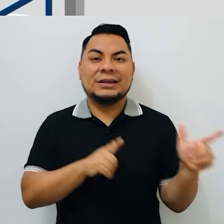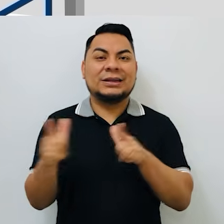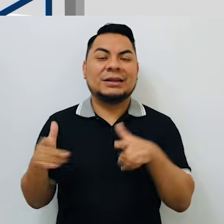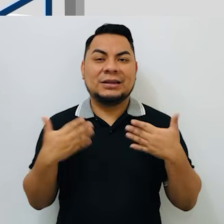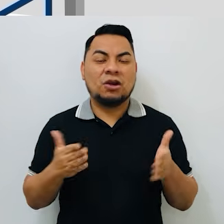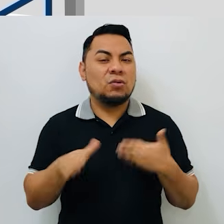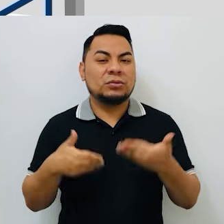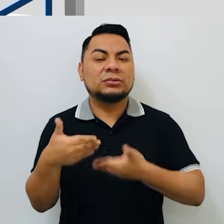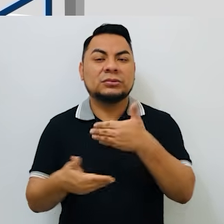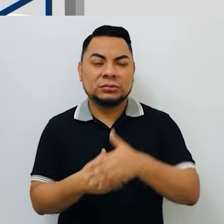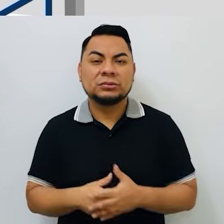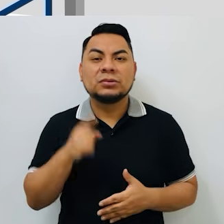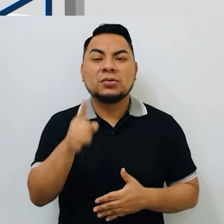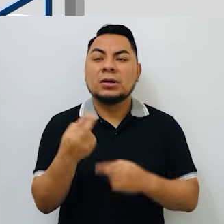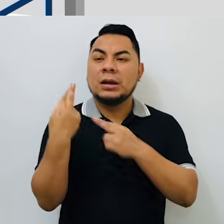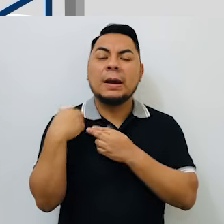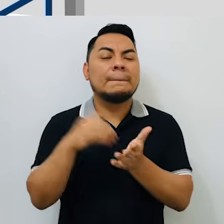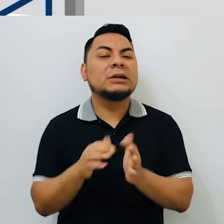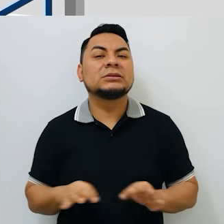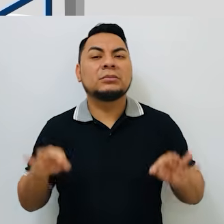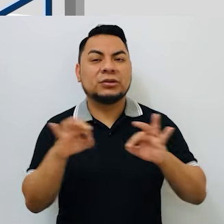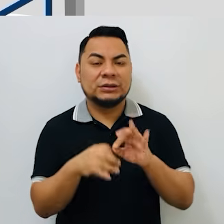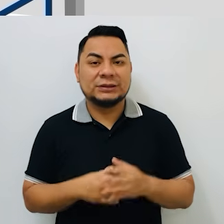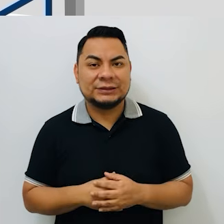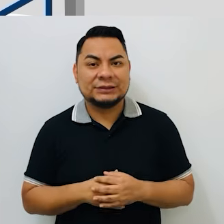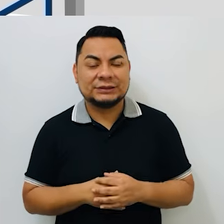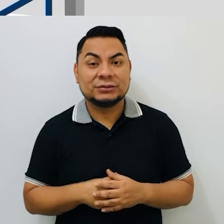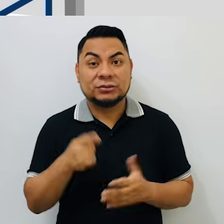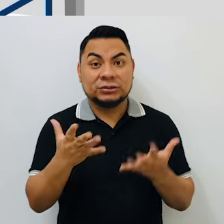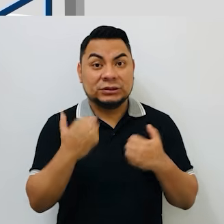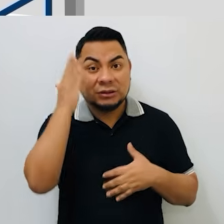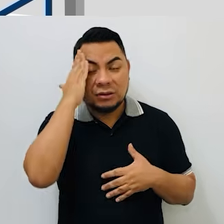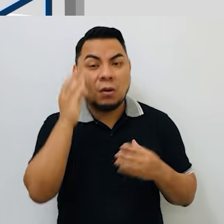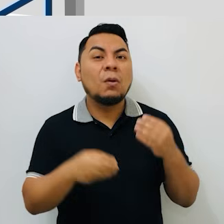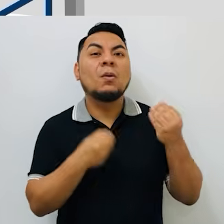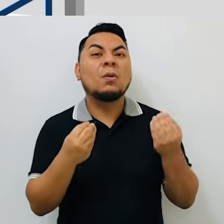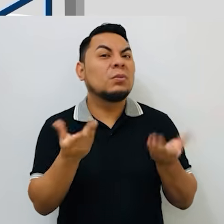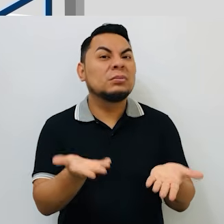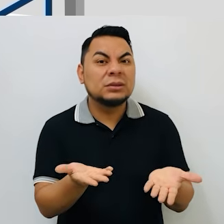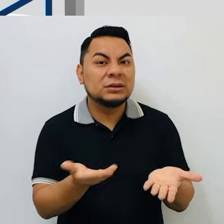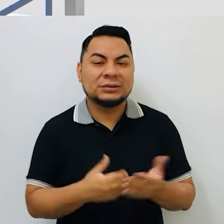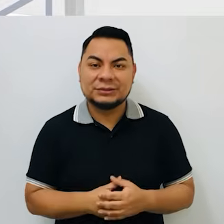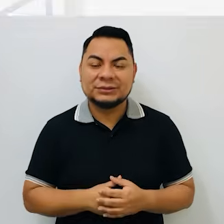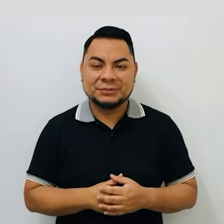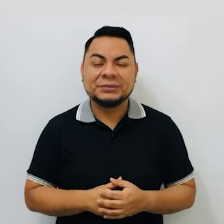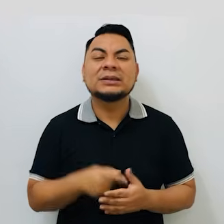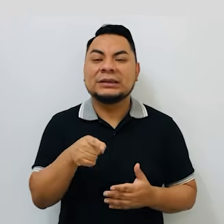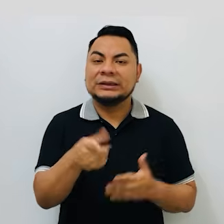ya están listos para llevar a cabo una de las tareas más importantes. ¿Quieres saber de qué tarea se